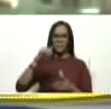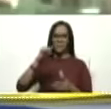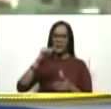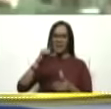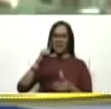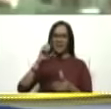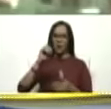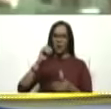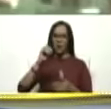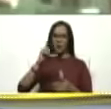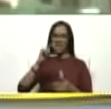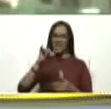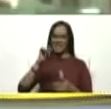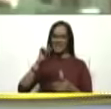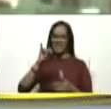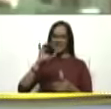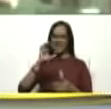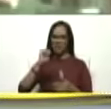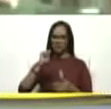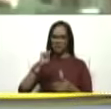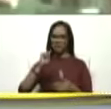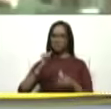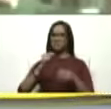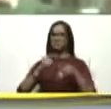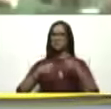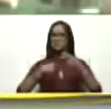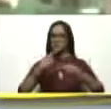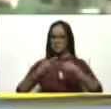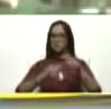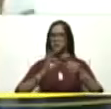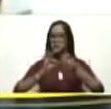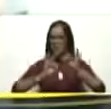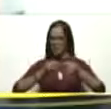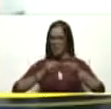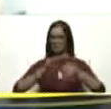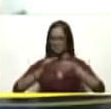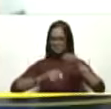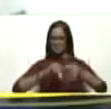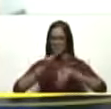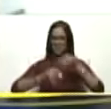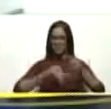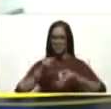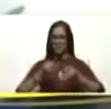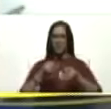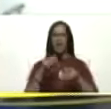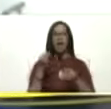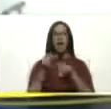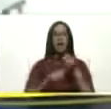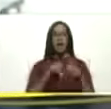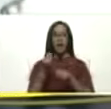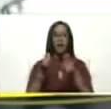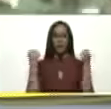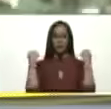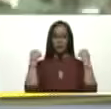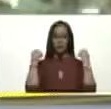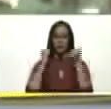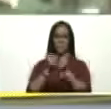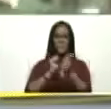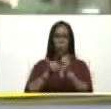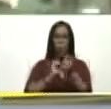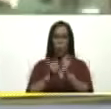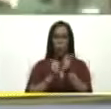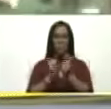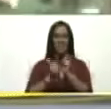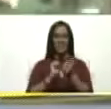Un día se las voy a explicar. Hago ejercicio permanente. Ping, pum, pum,